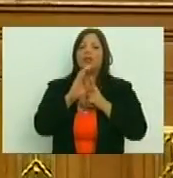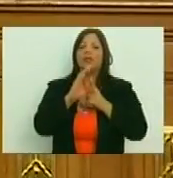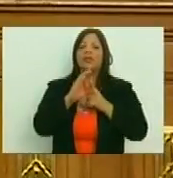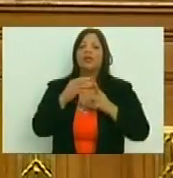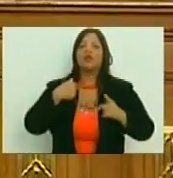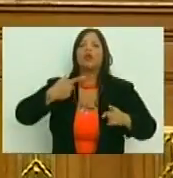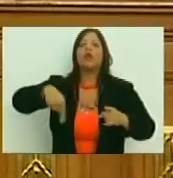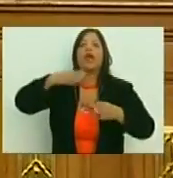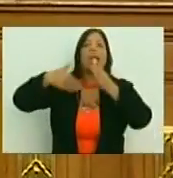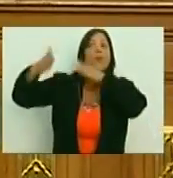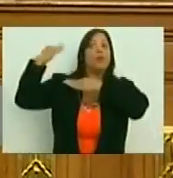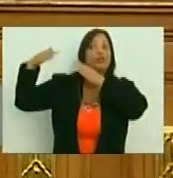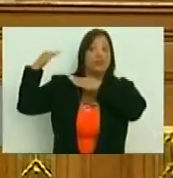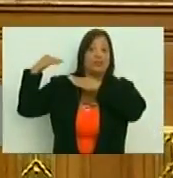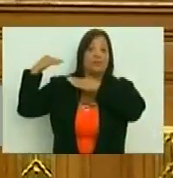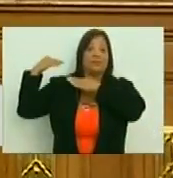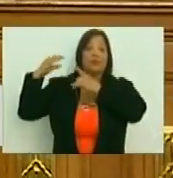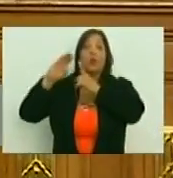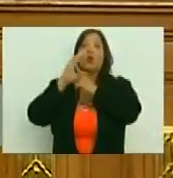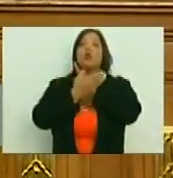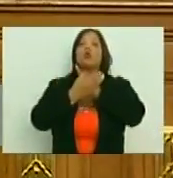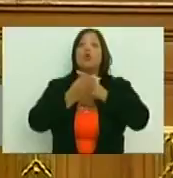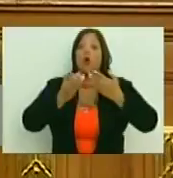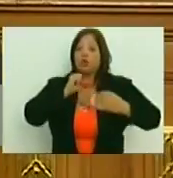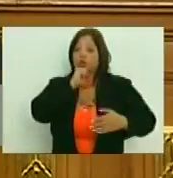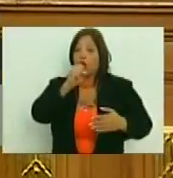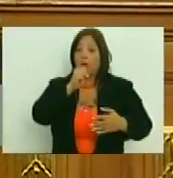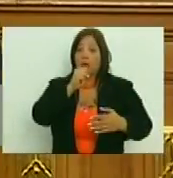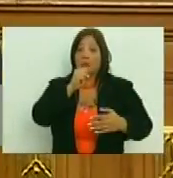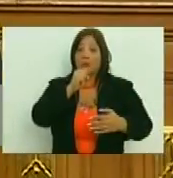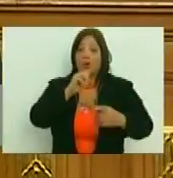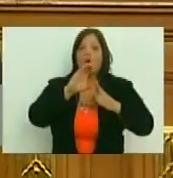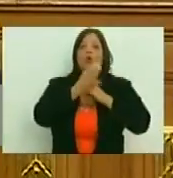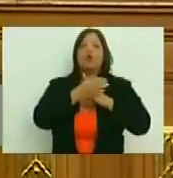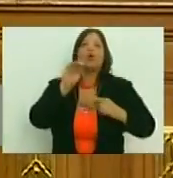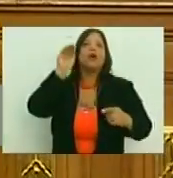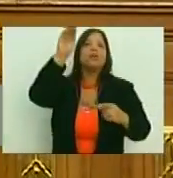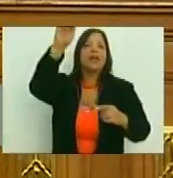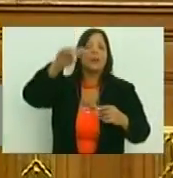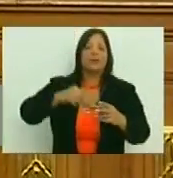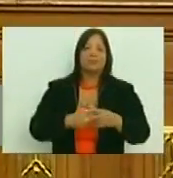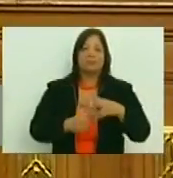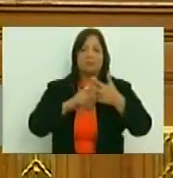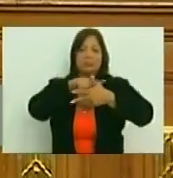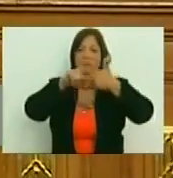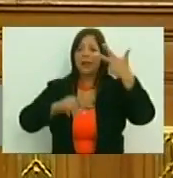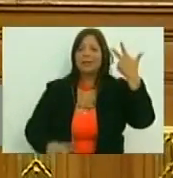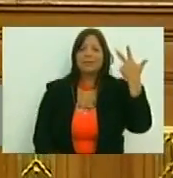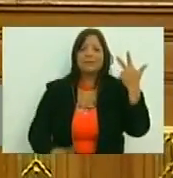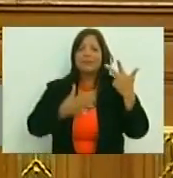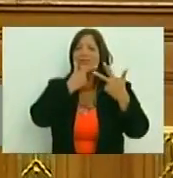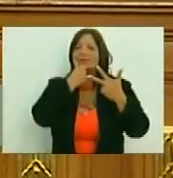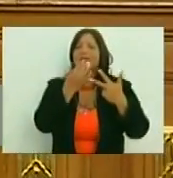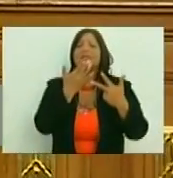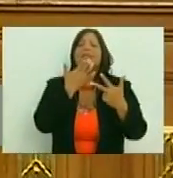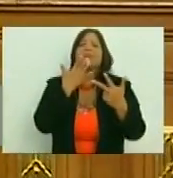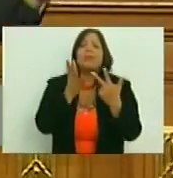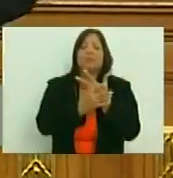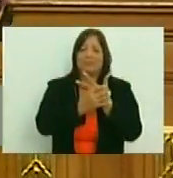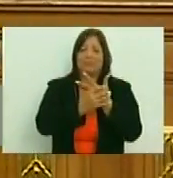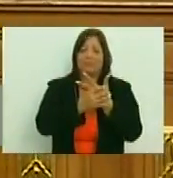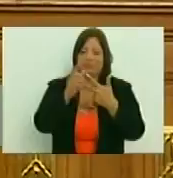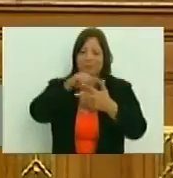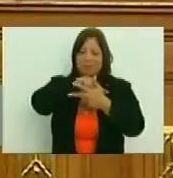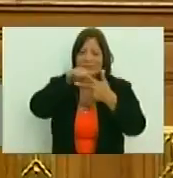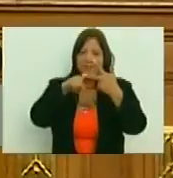hemos sido, la cultura es lo que somos y la cultura es lo que seremos. Y allí está todo, está